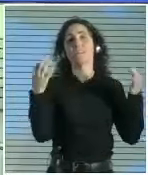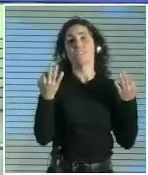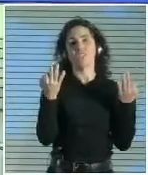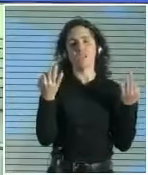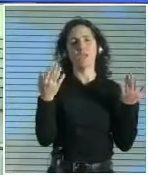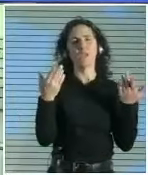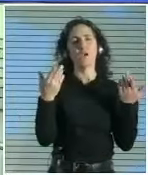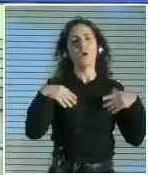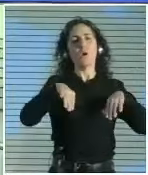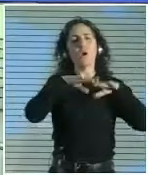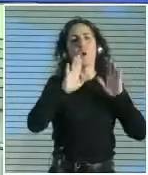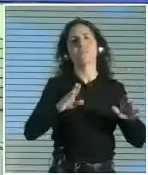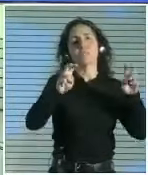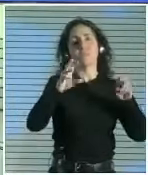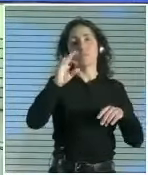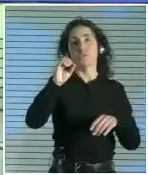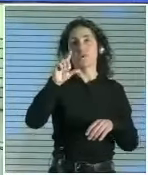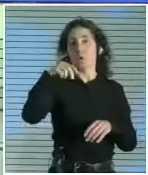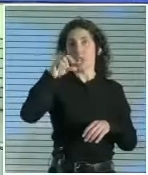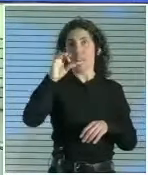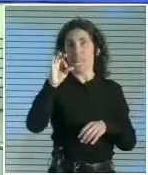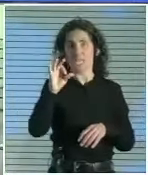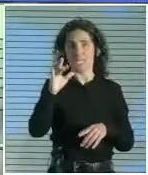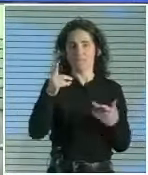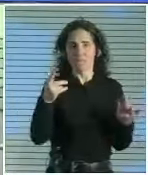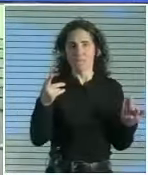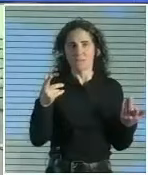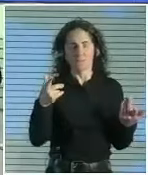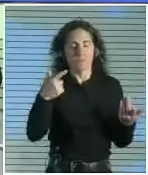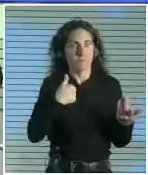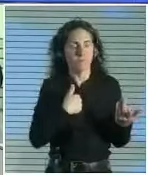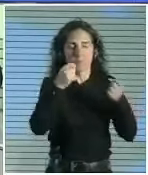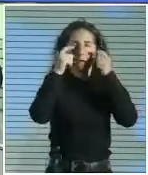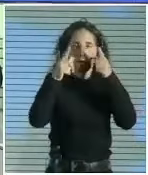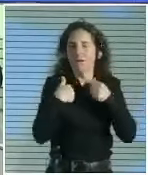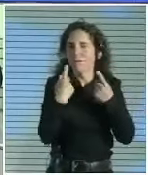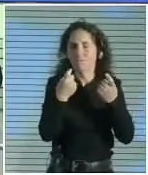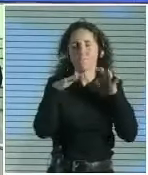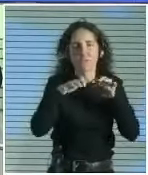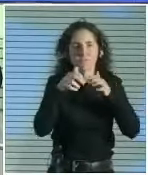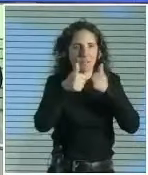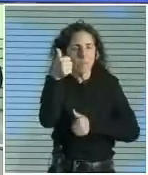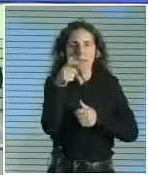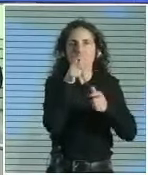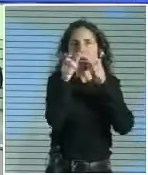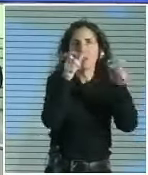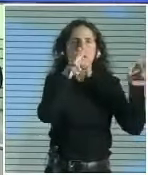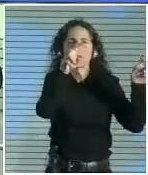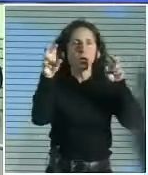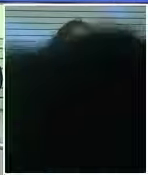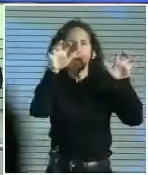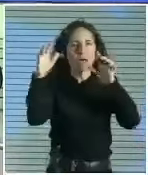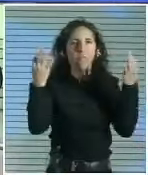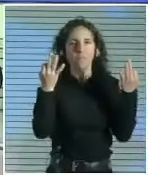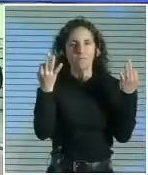los solones, pues es que soy un neófito en esto. Tengo que aprender un argot, un discurso, tengo que